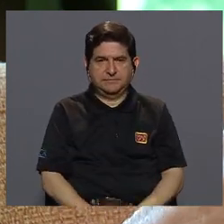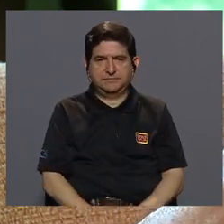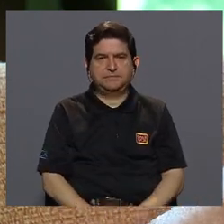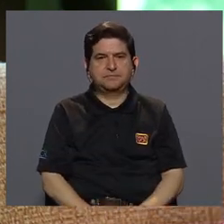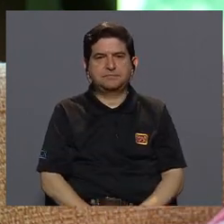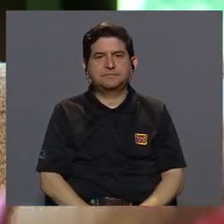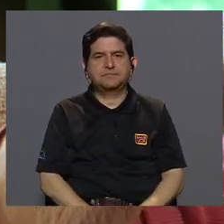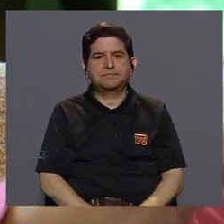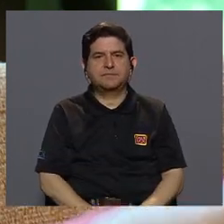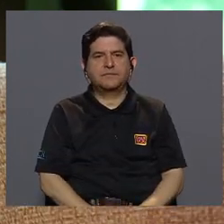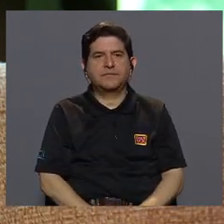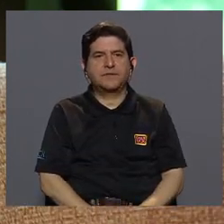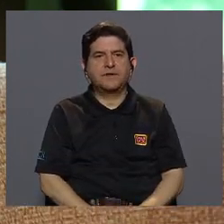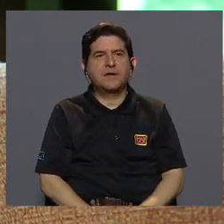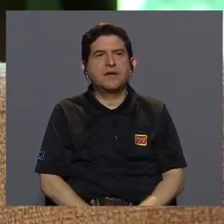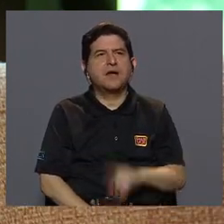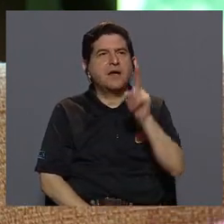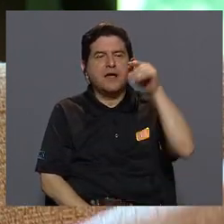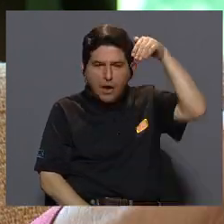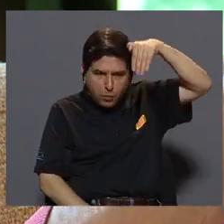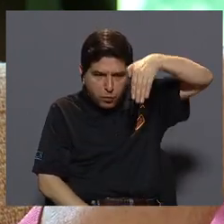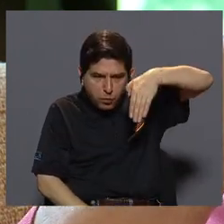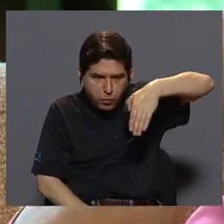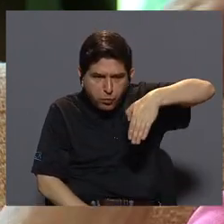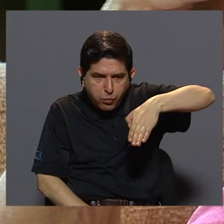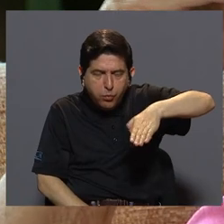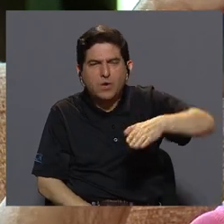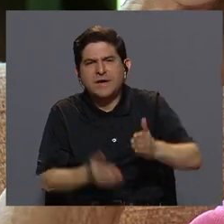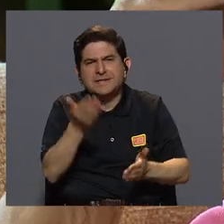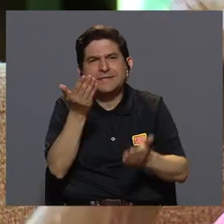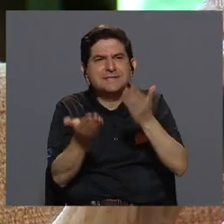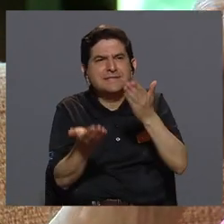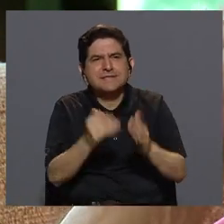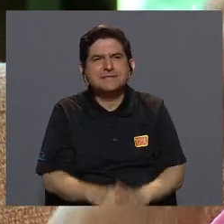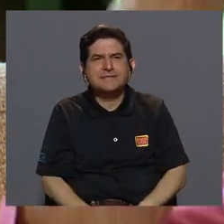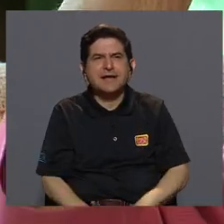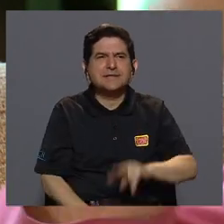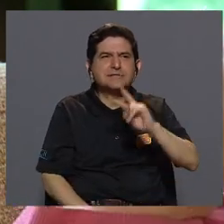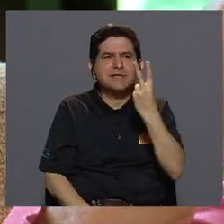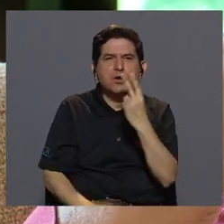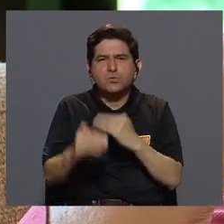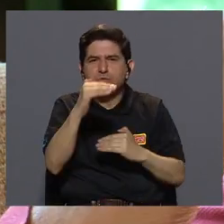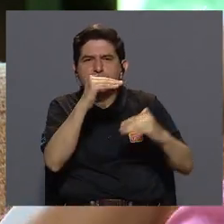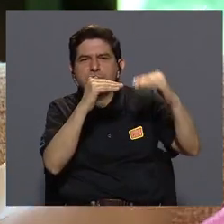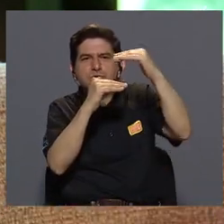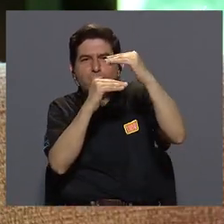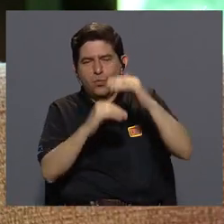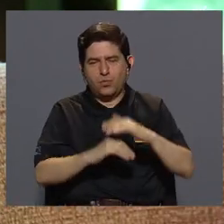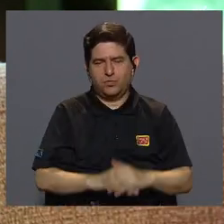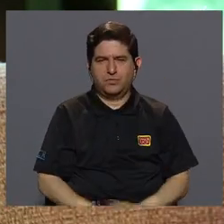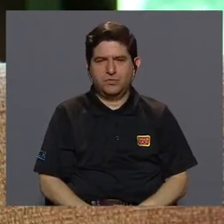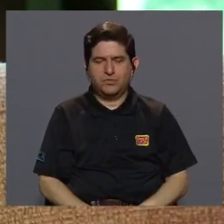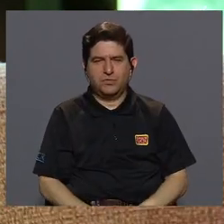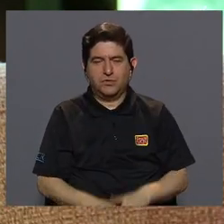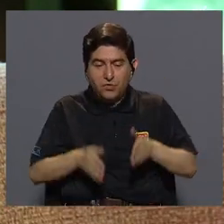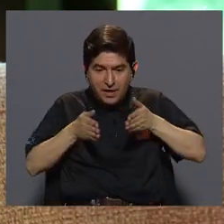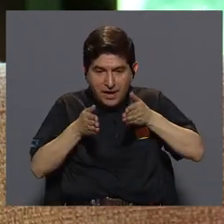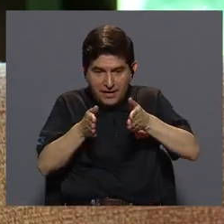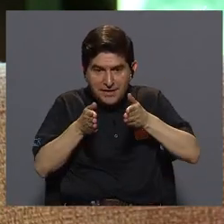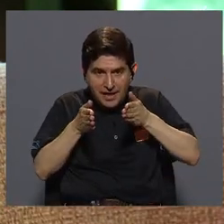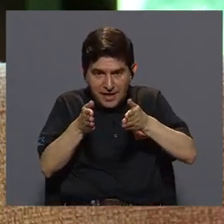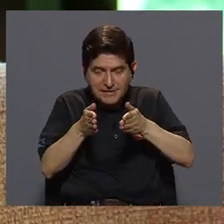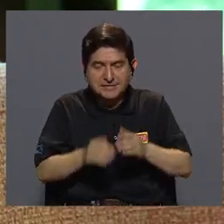estaba, eso era una cuesta, estaba como decir en un segundo piso de la